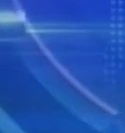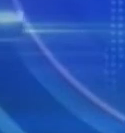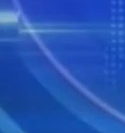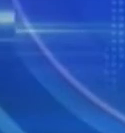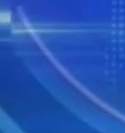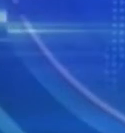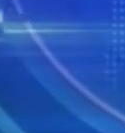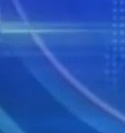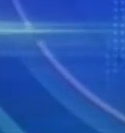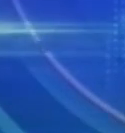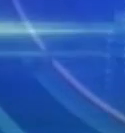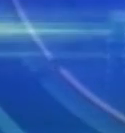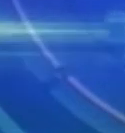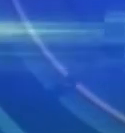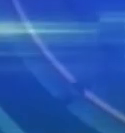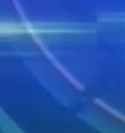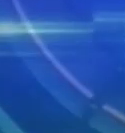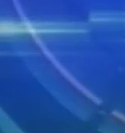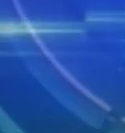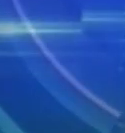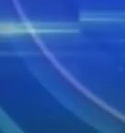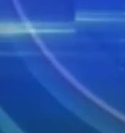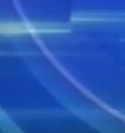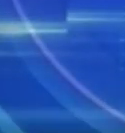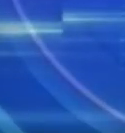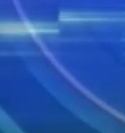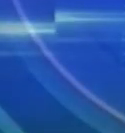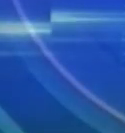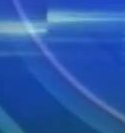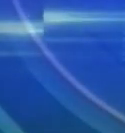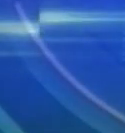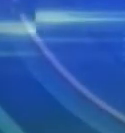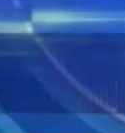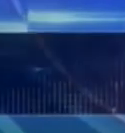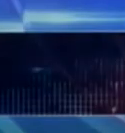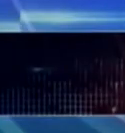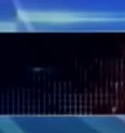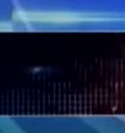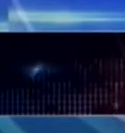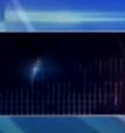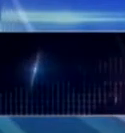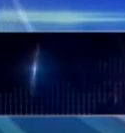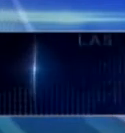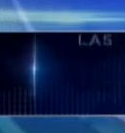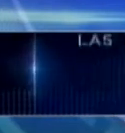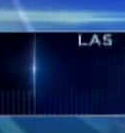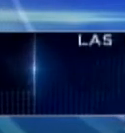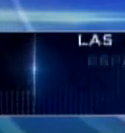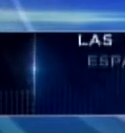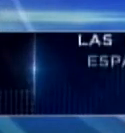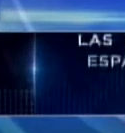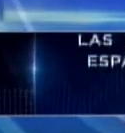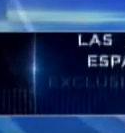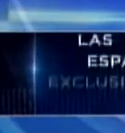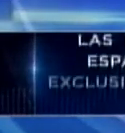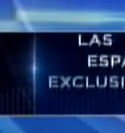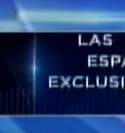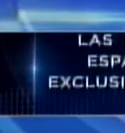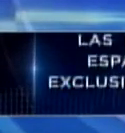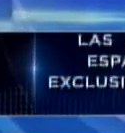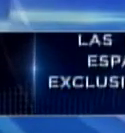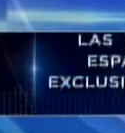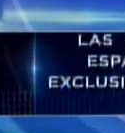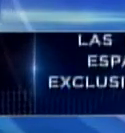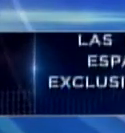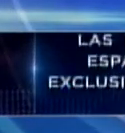días, Javier. Gracias por aceptar esta invitación. Hay algunos temas económicos que preocupan al sector privado, sin duda alguna,